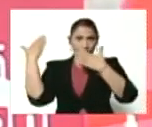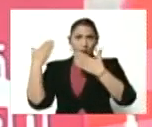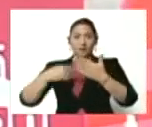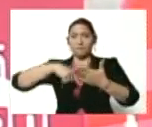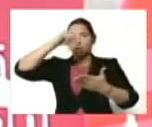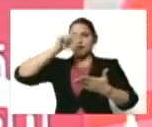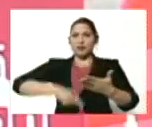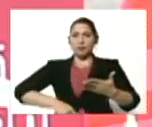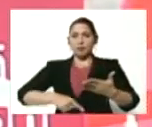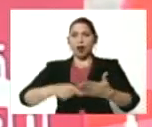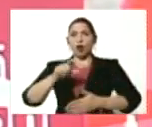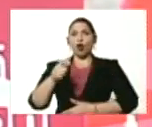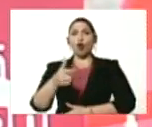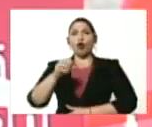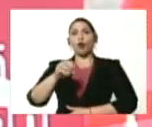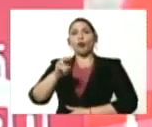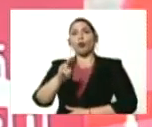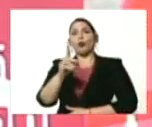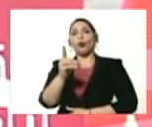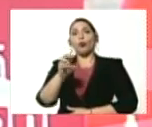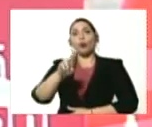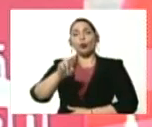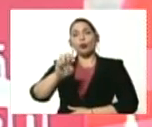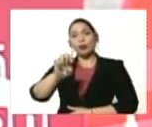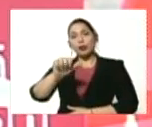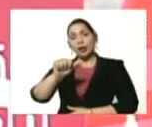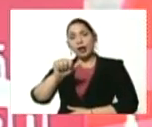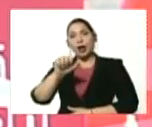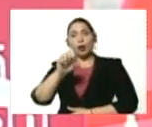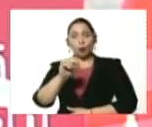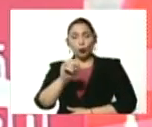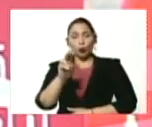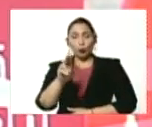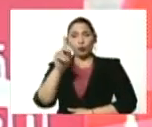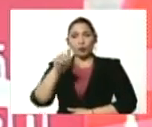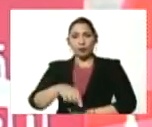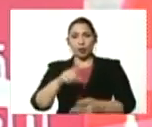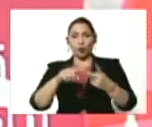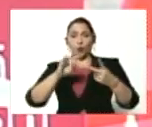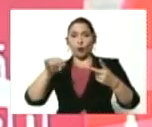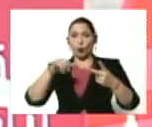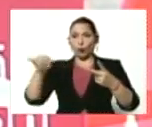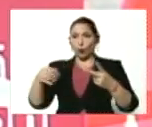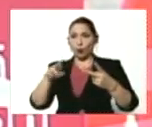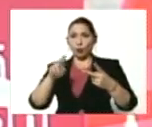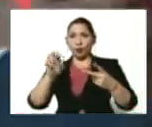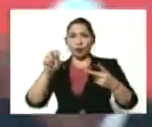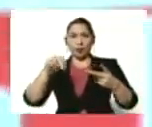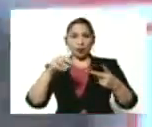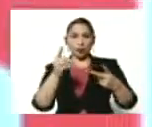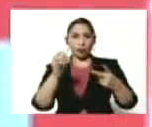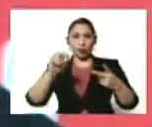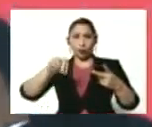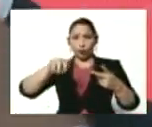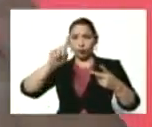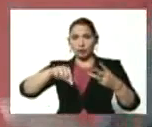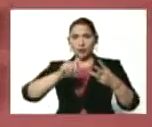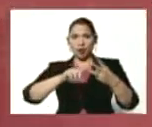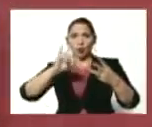firmado por Jordan Goodrow, Juan Guaidó, JJ Rendón, etcétera,